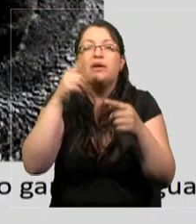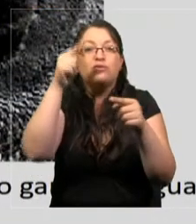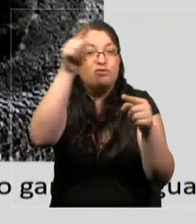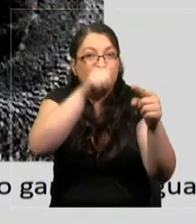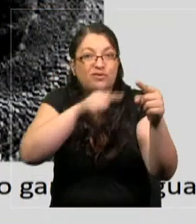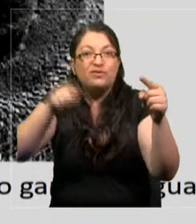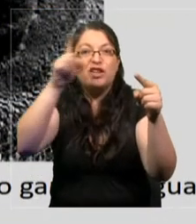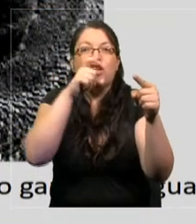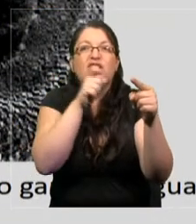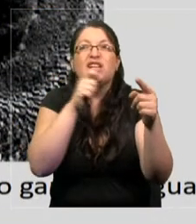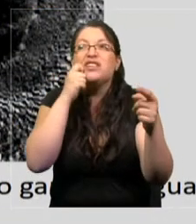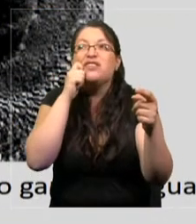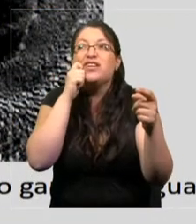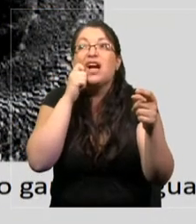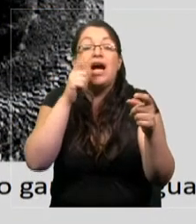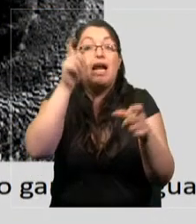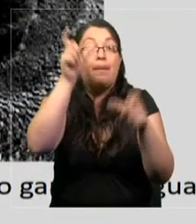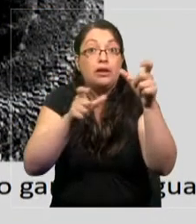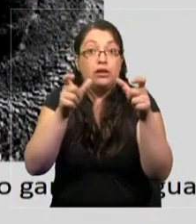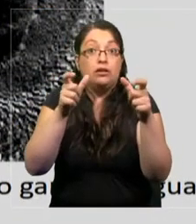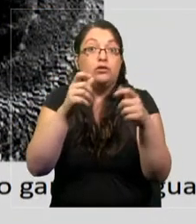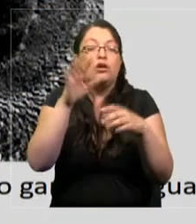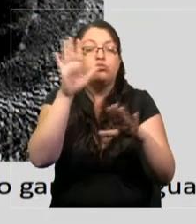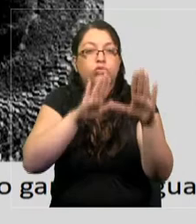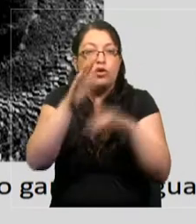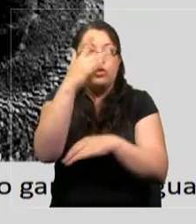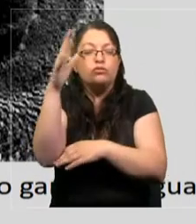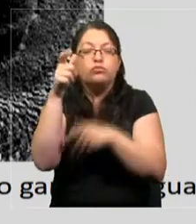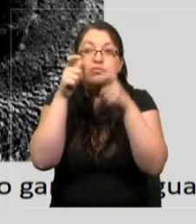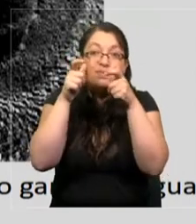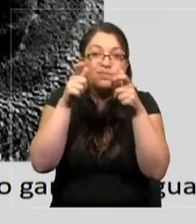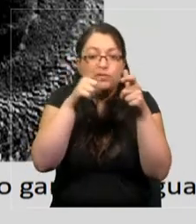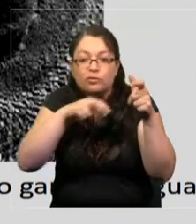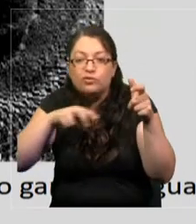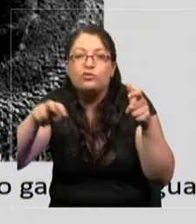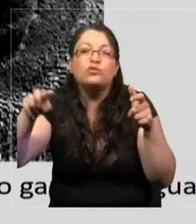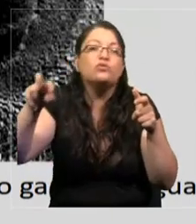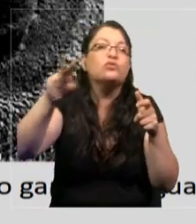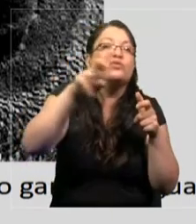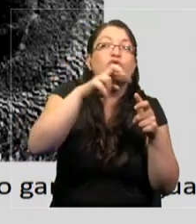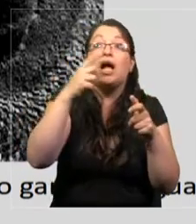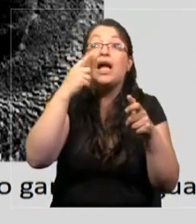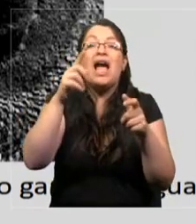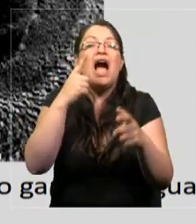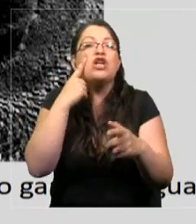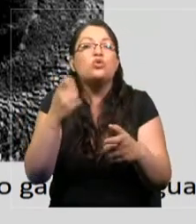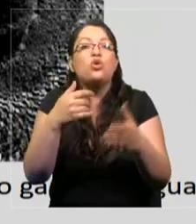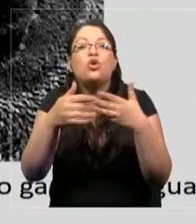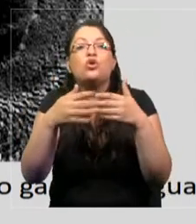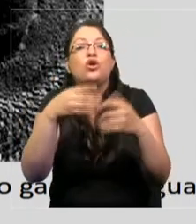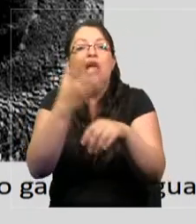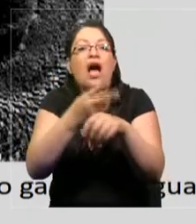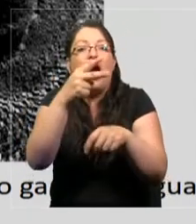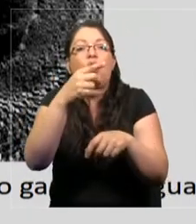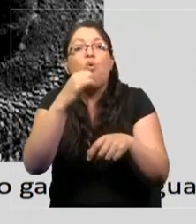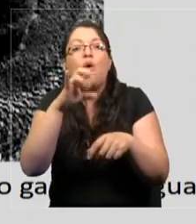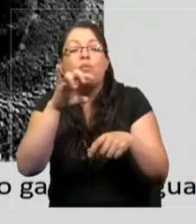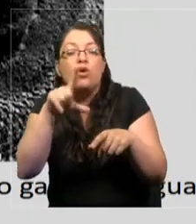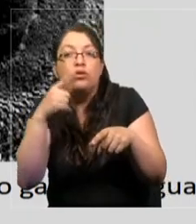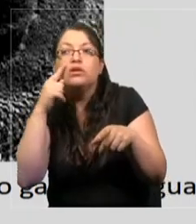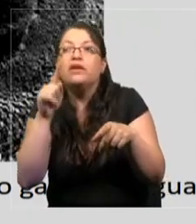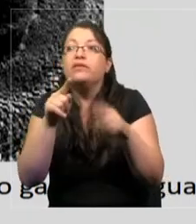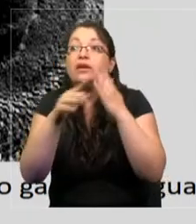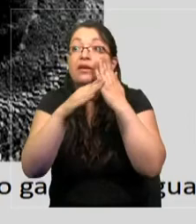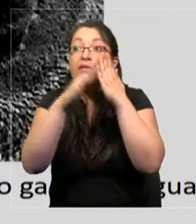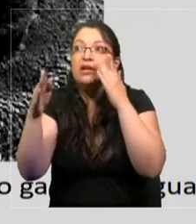es el recorrido de los guardaparques lo que se ve en azul son los avistamientos de los huemules lo que se ve aquí a la derecha es un